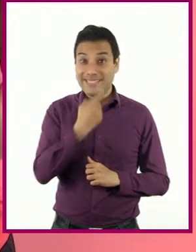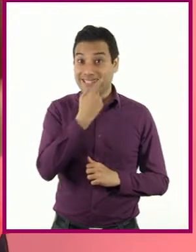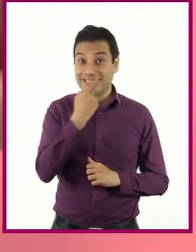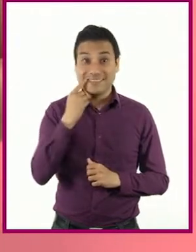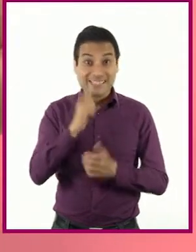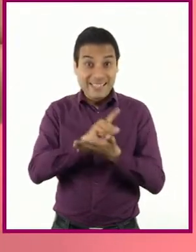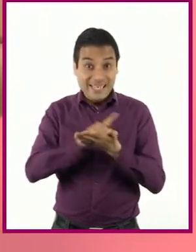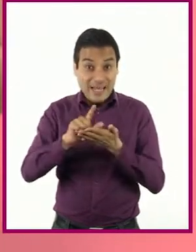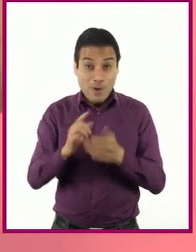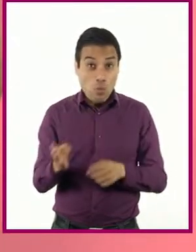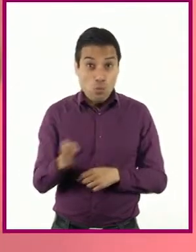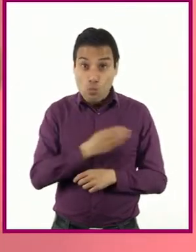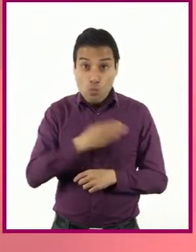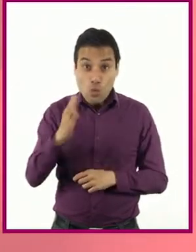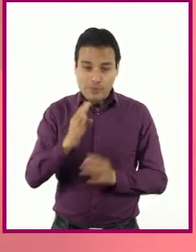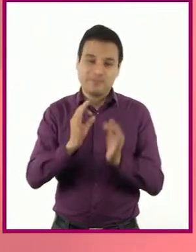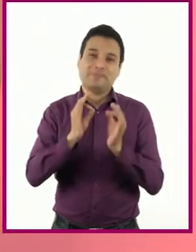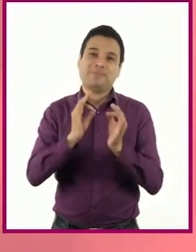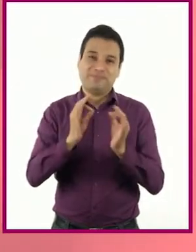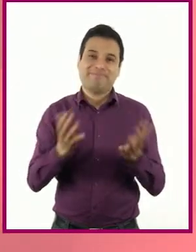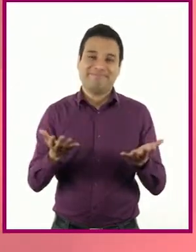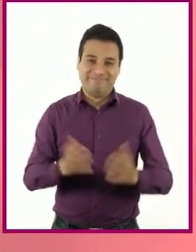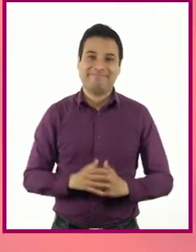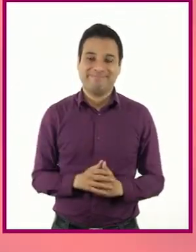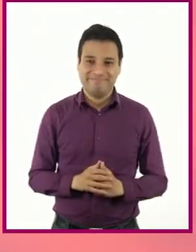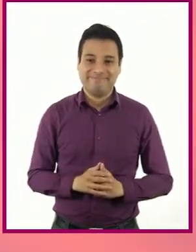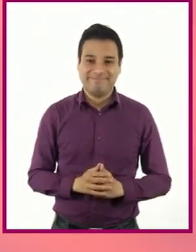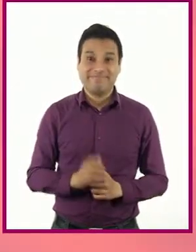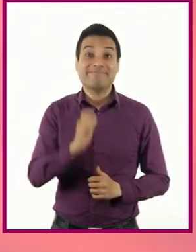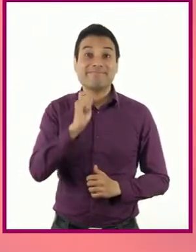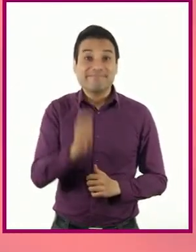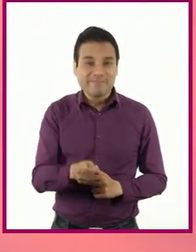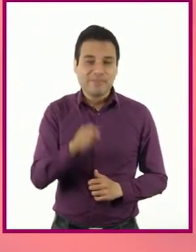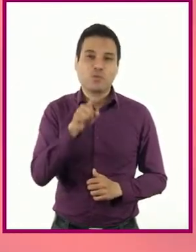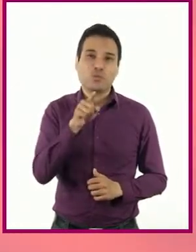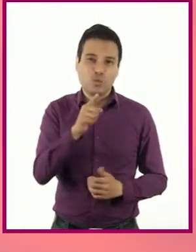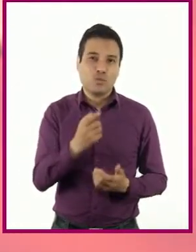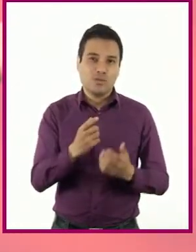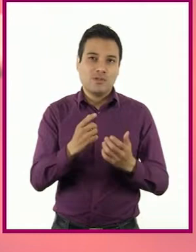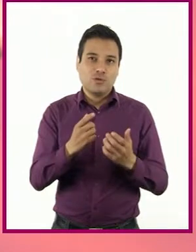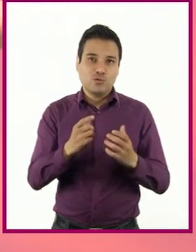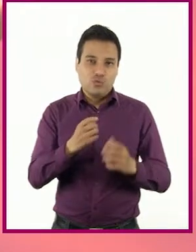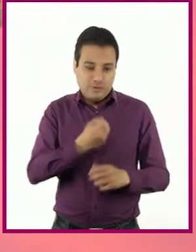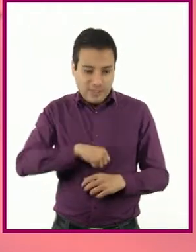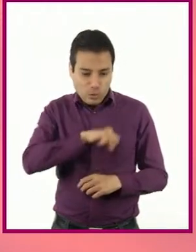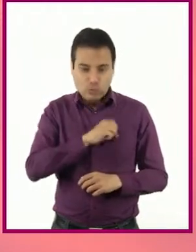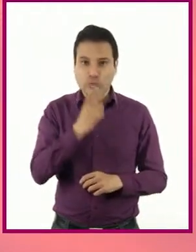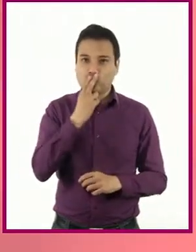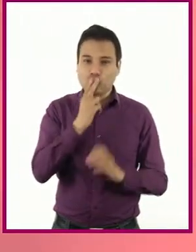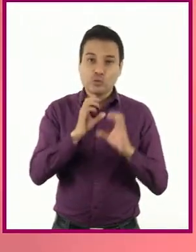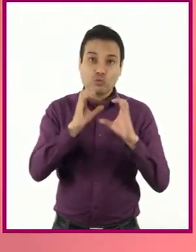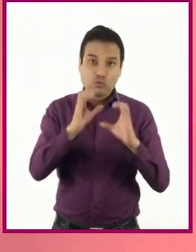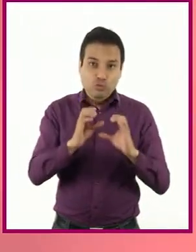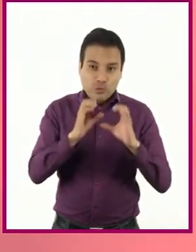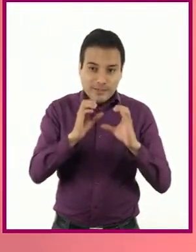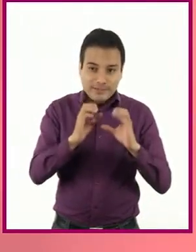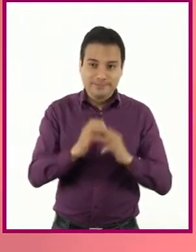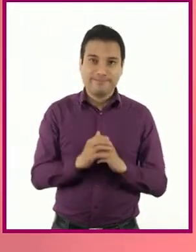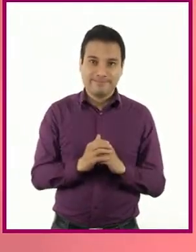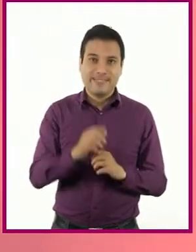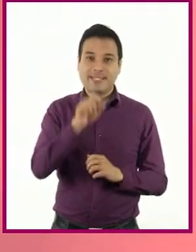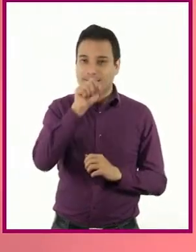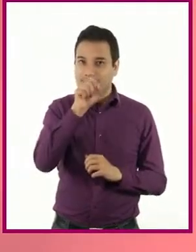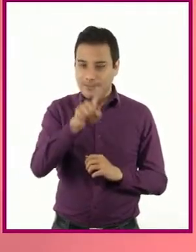tu tarjeta de presentación, que hace referencia a que eres una persona cuidadosa de tu salud y lo más importante, que estás